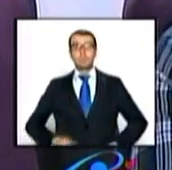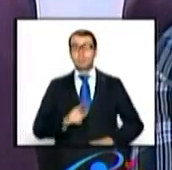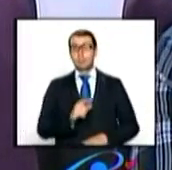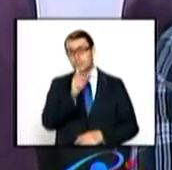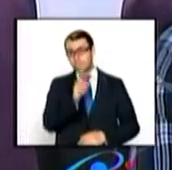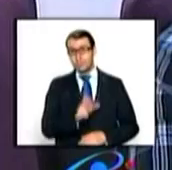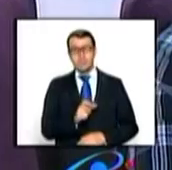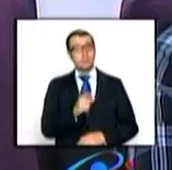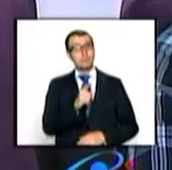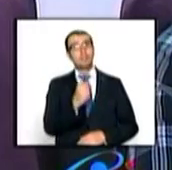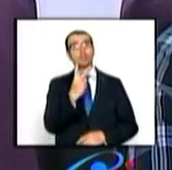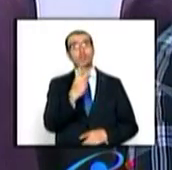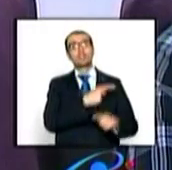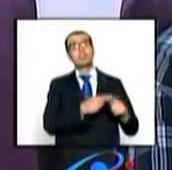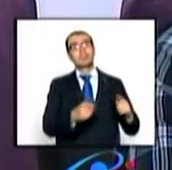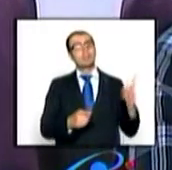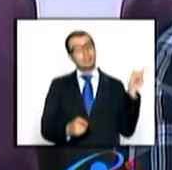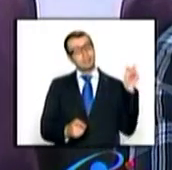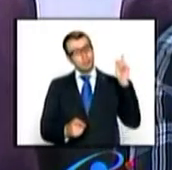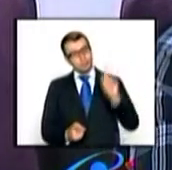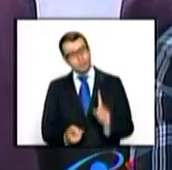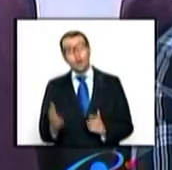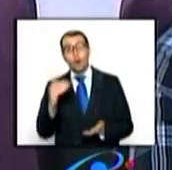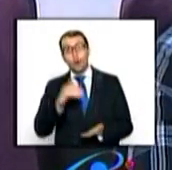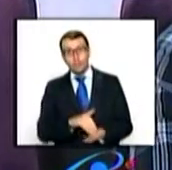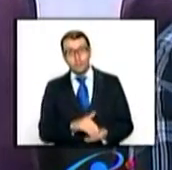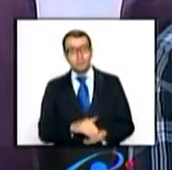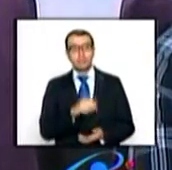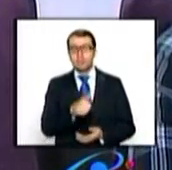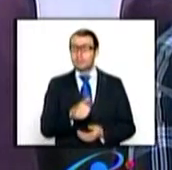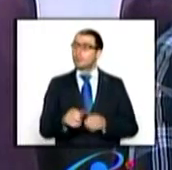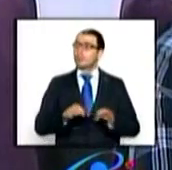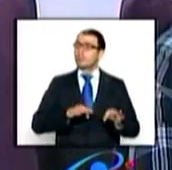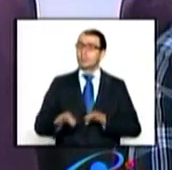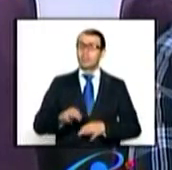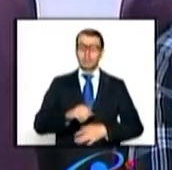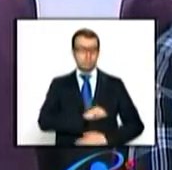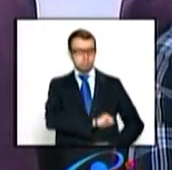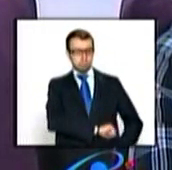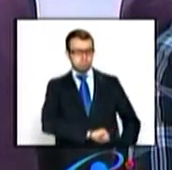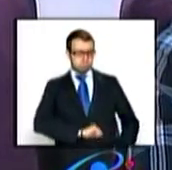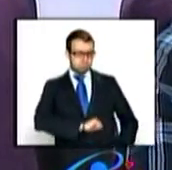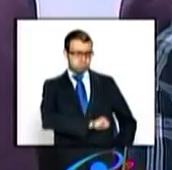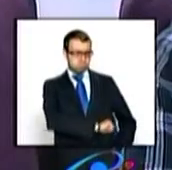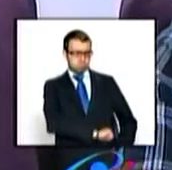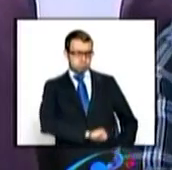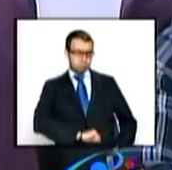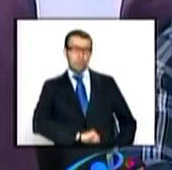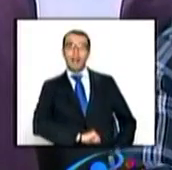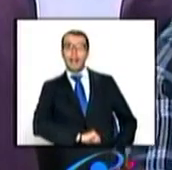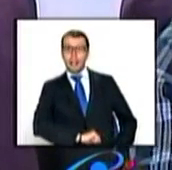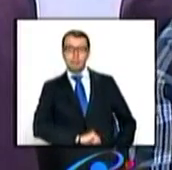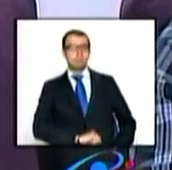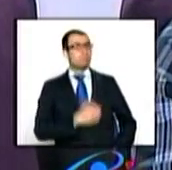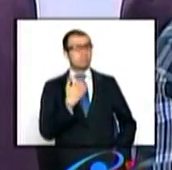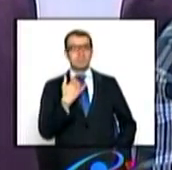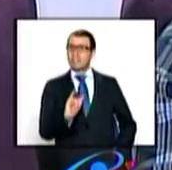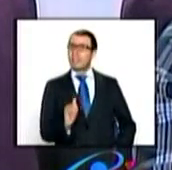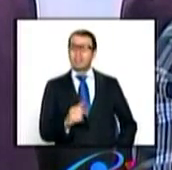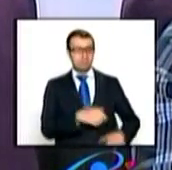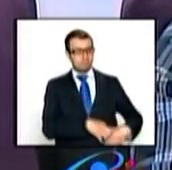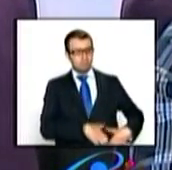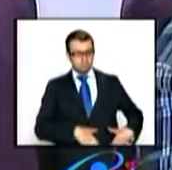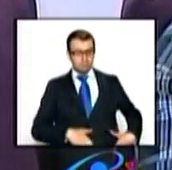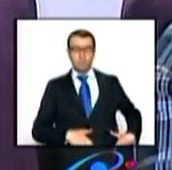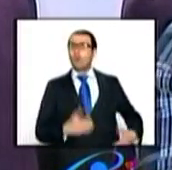consultó conmigo hace 2 semanas y me llevó el reporte de una ecografía que le han hecho control, en la cual se veía que totalmente su hígado estaba